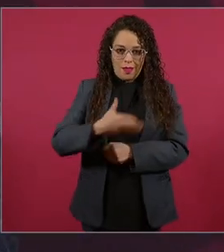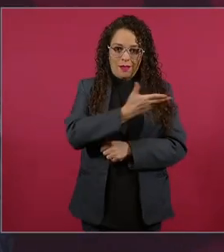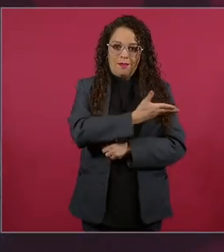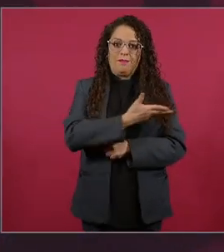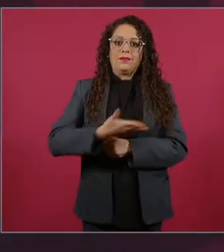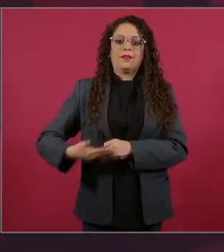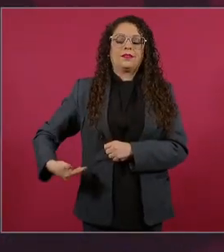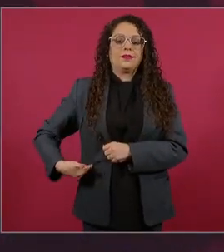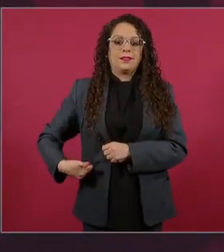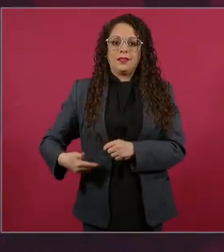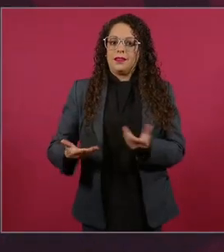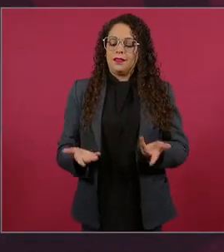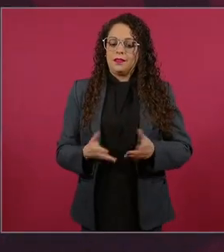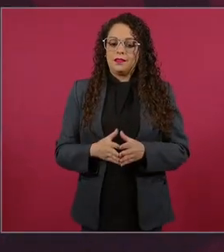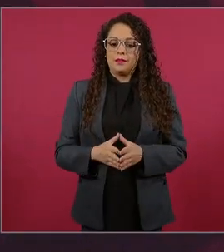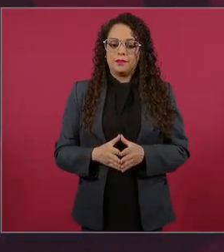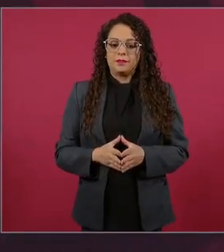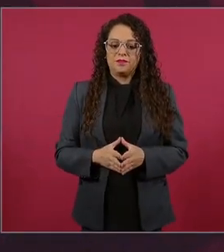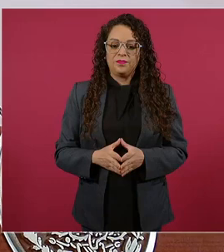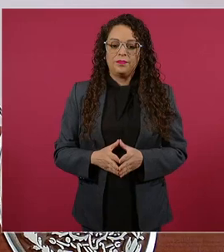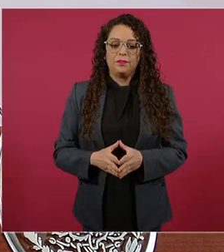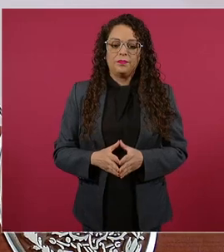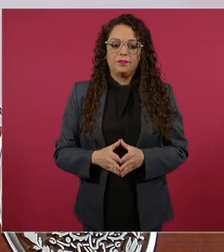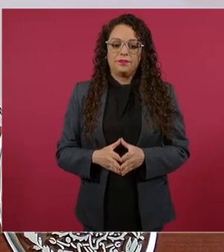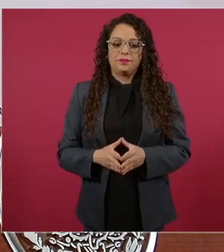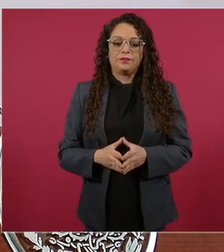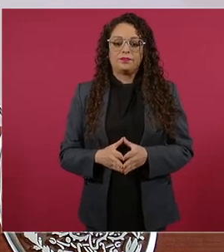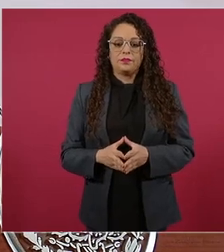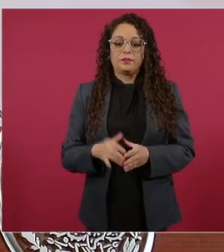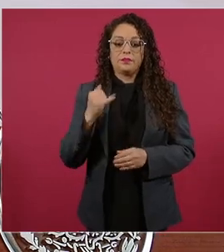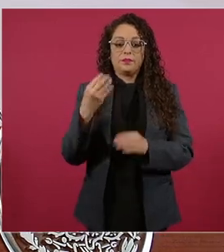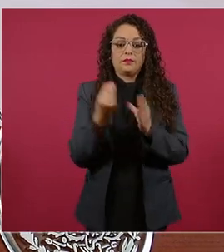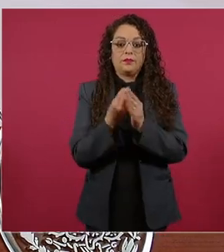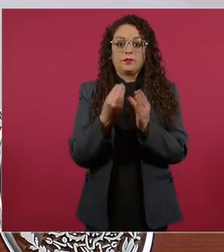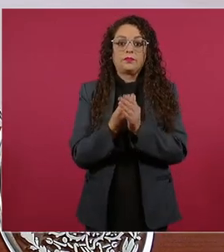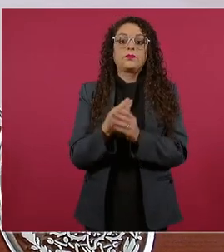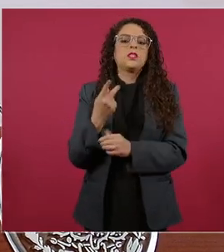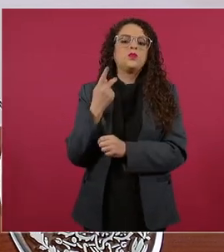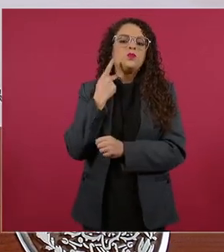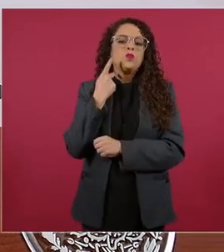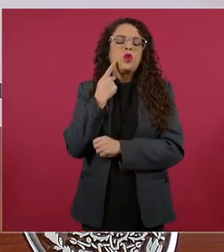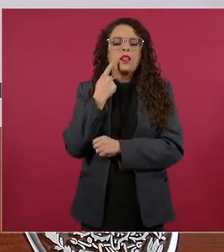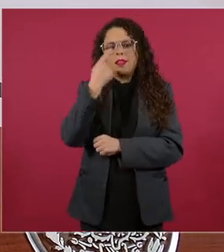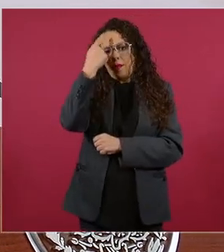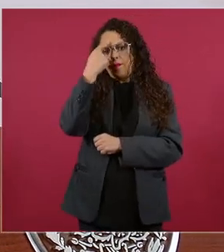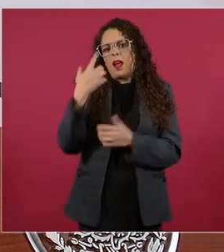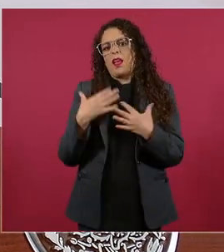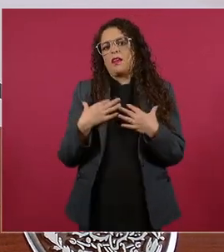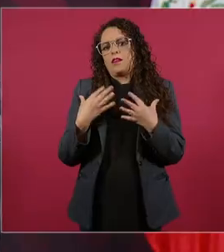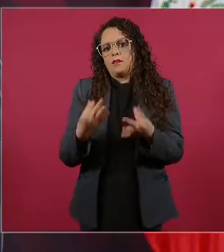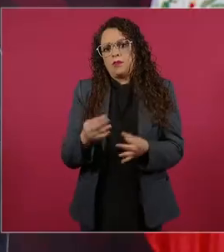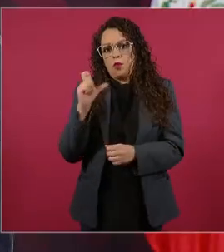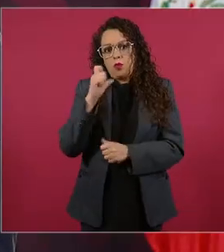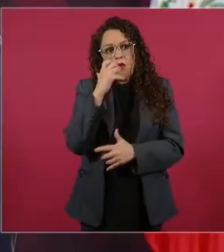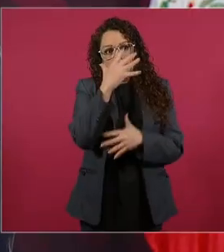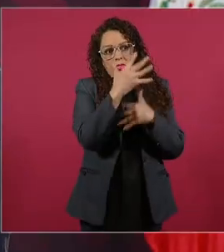otras cosas se creó para poner orden en el caos.